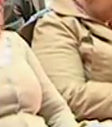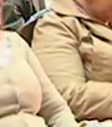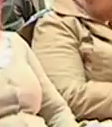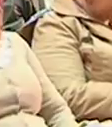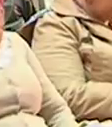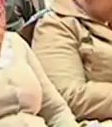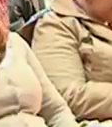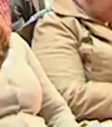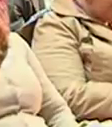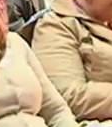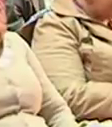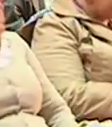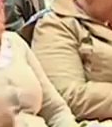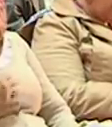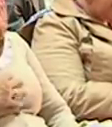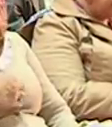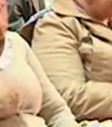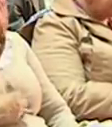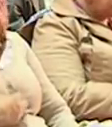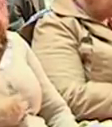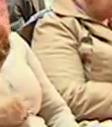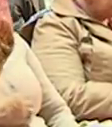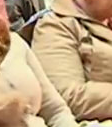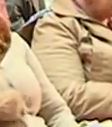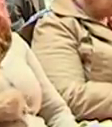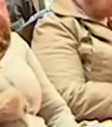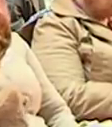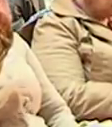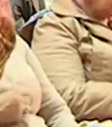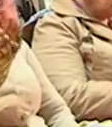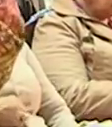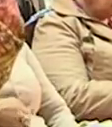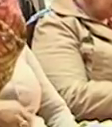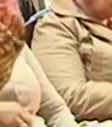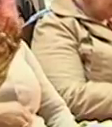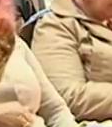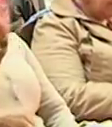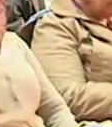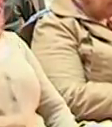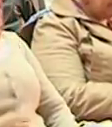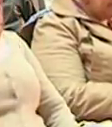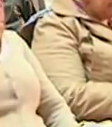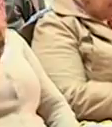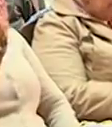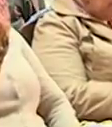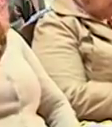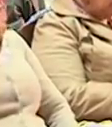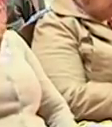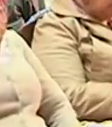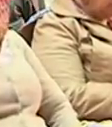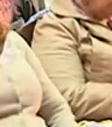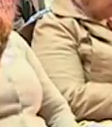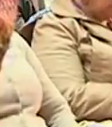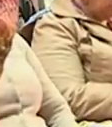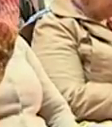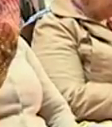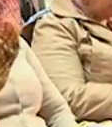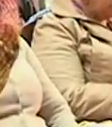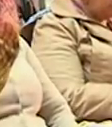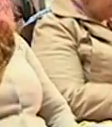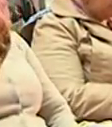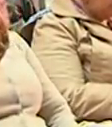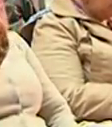de Simón Bolívar, ya había ella mostrado su grandeza,